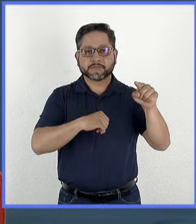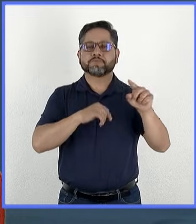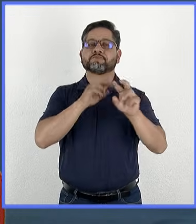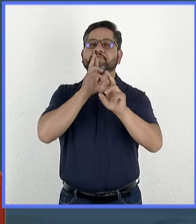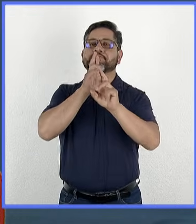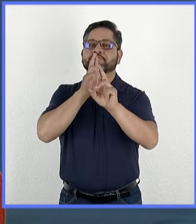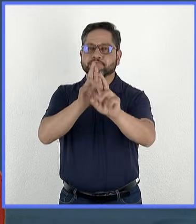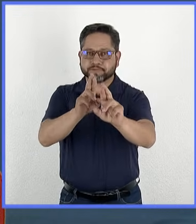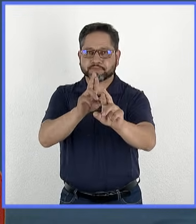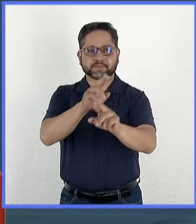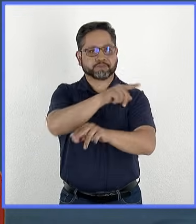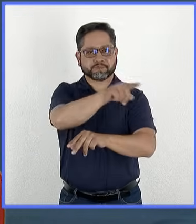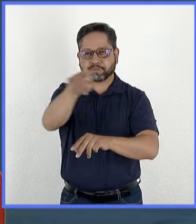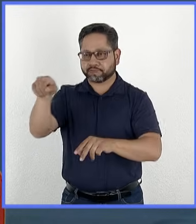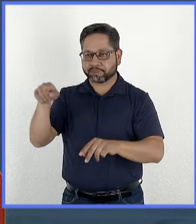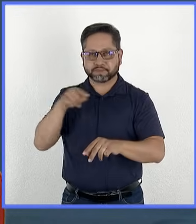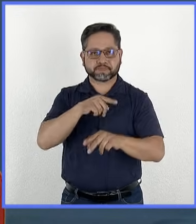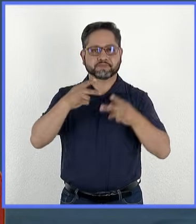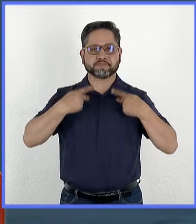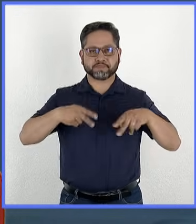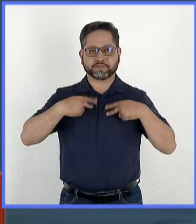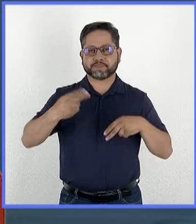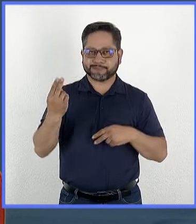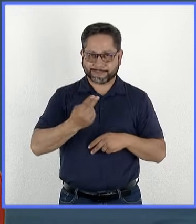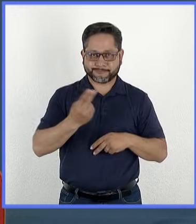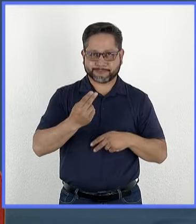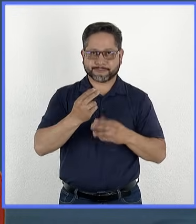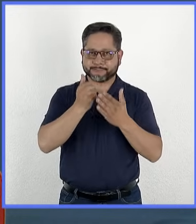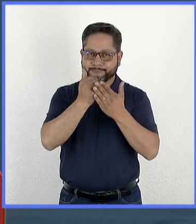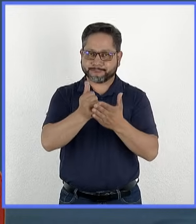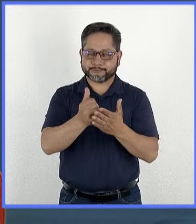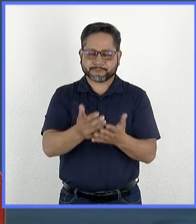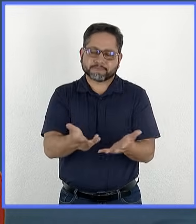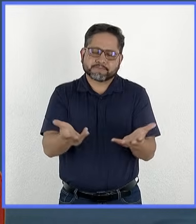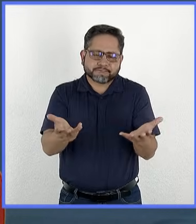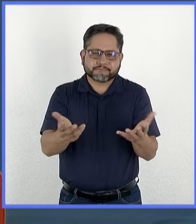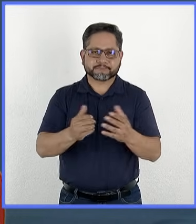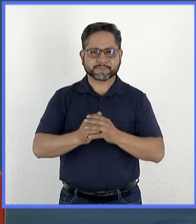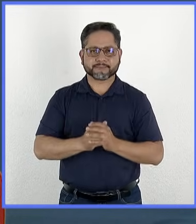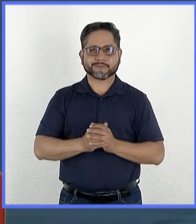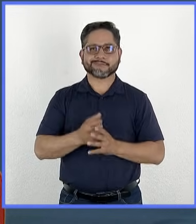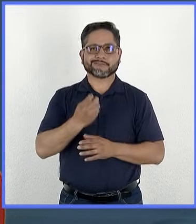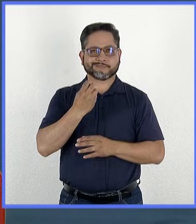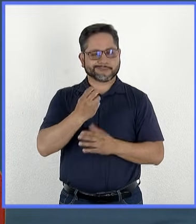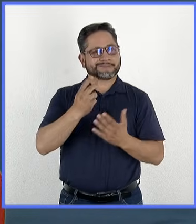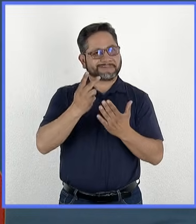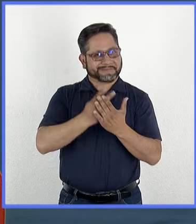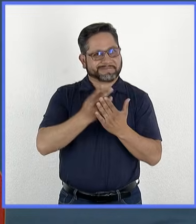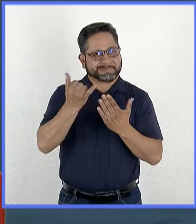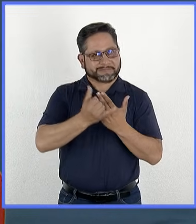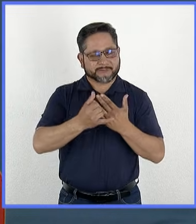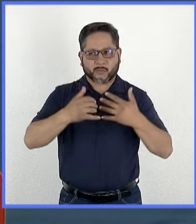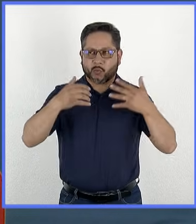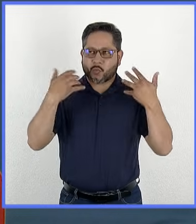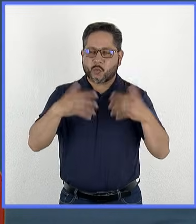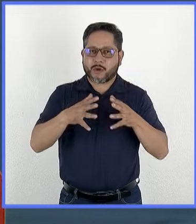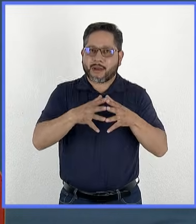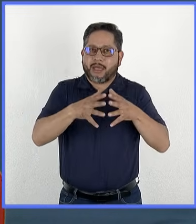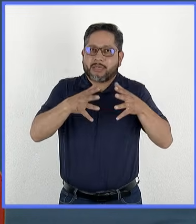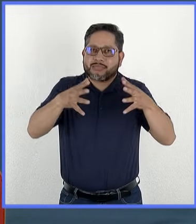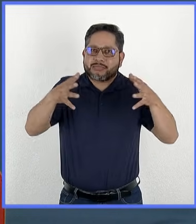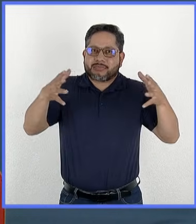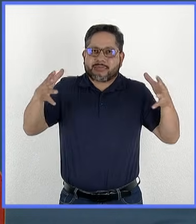las necesidades propias de nuestra población. Obviamente, este es un proyecto de gran envergadura por